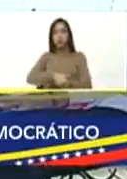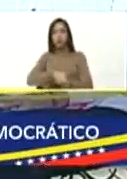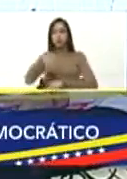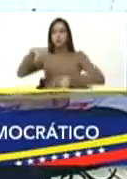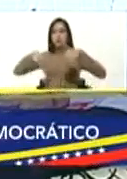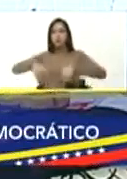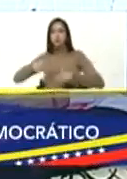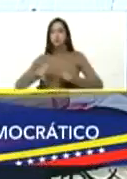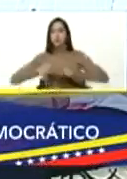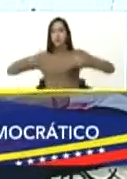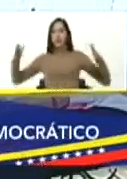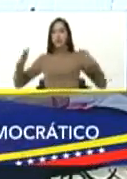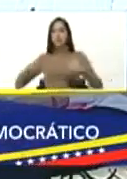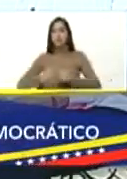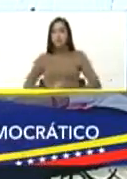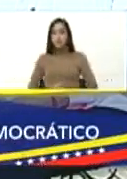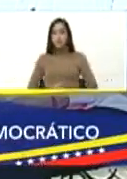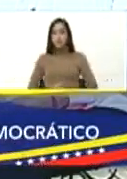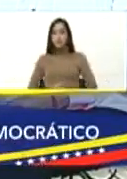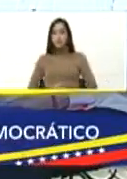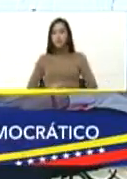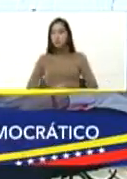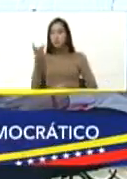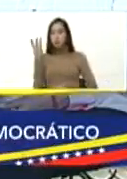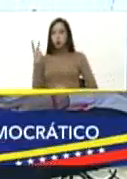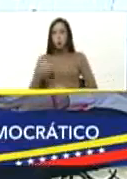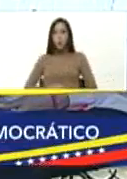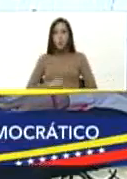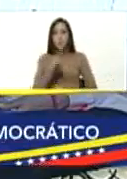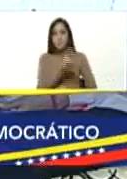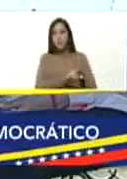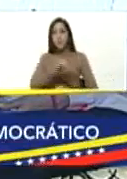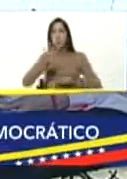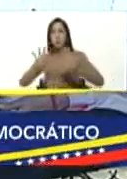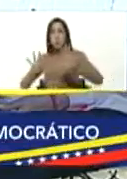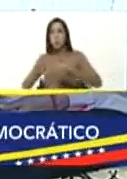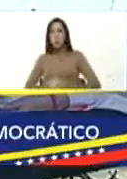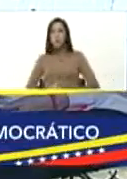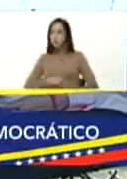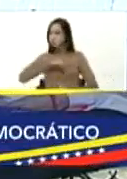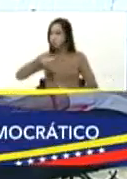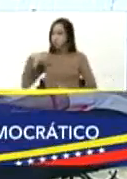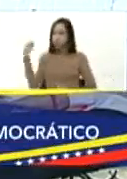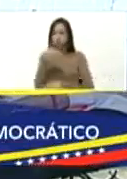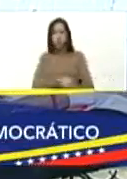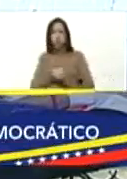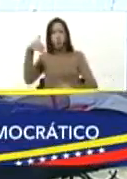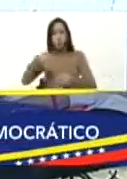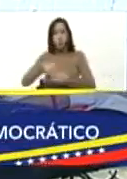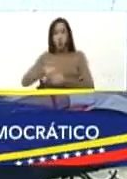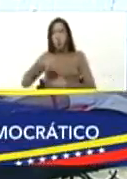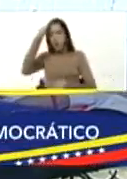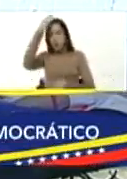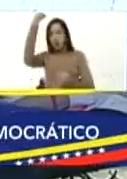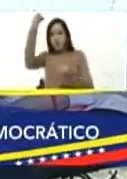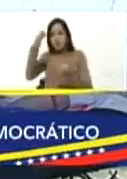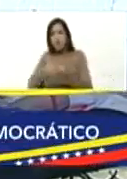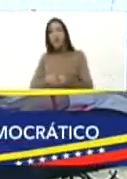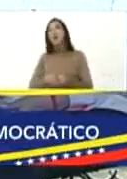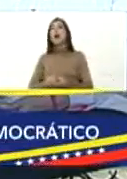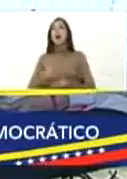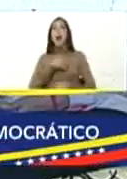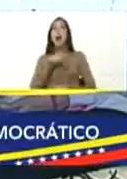mega elección, la elección número 29. Vamos a votar con fe en Venezuela, con fe en la